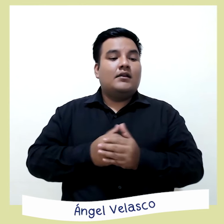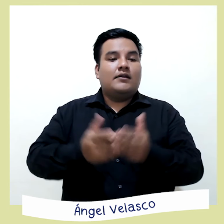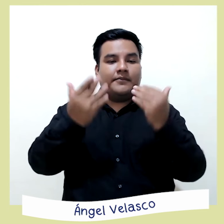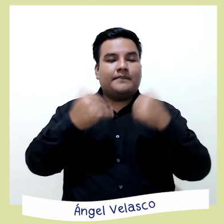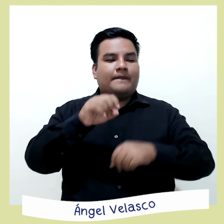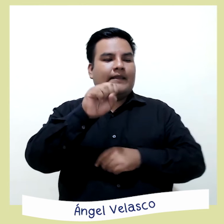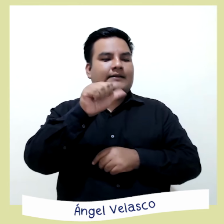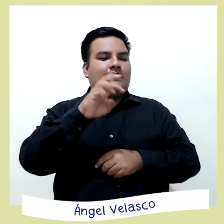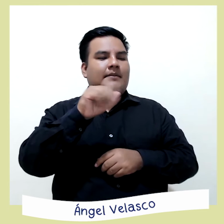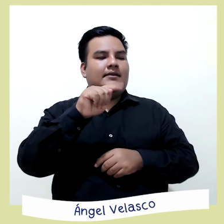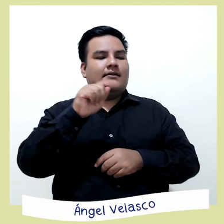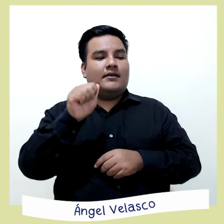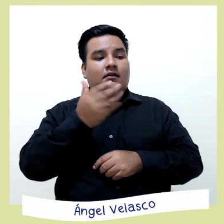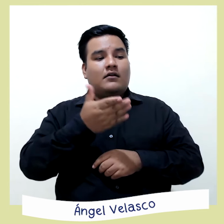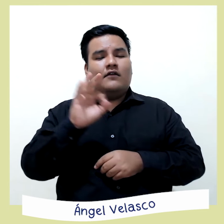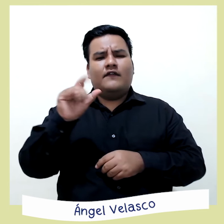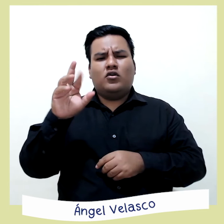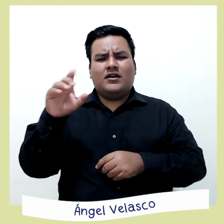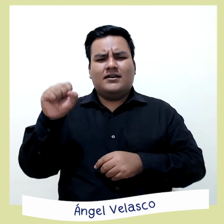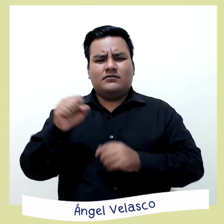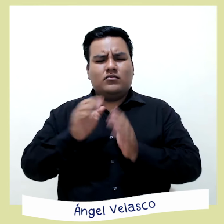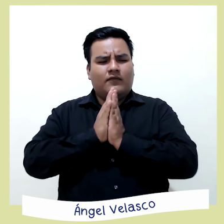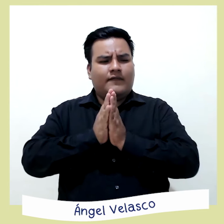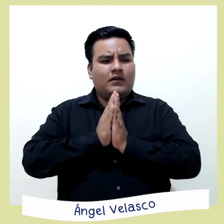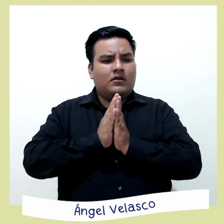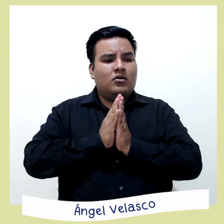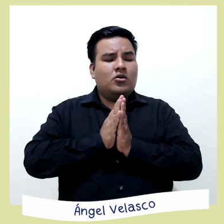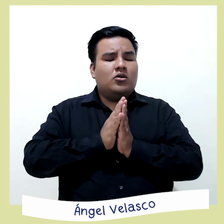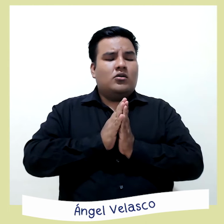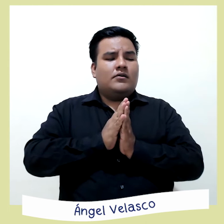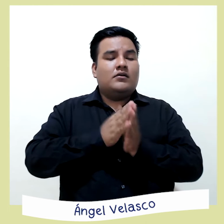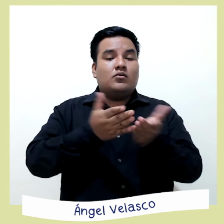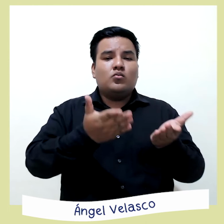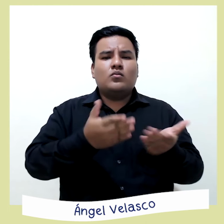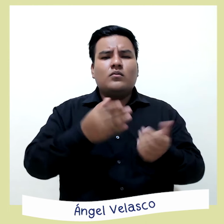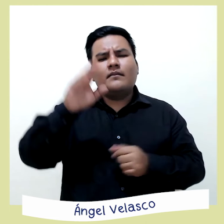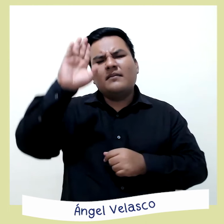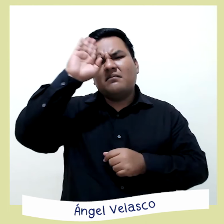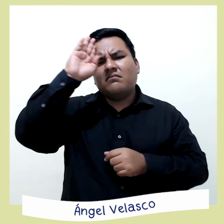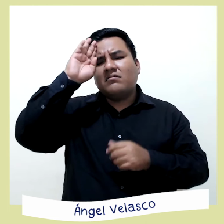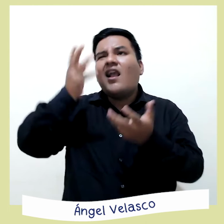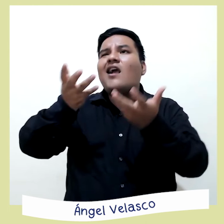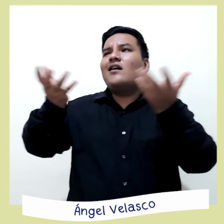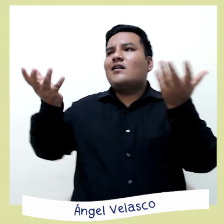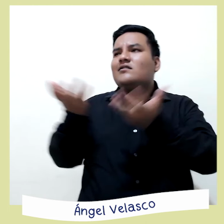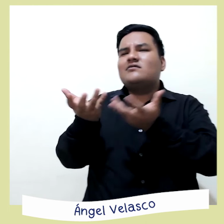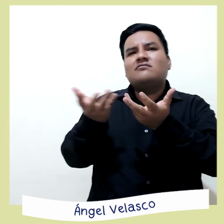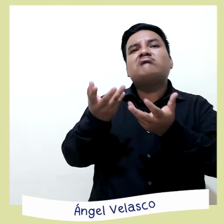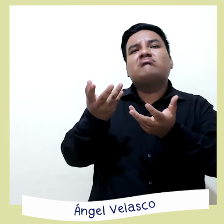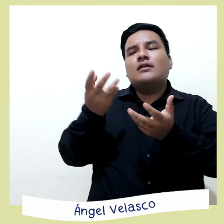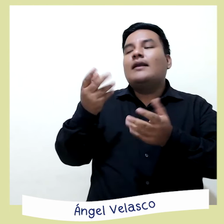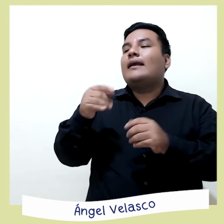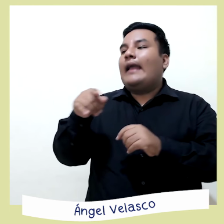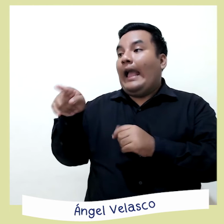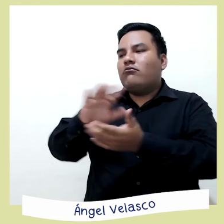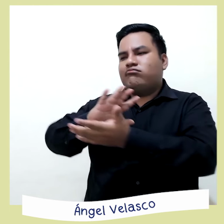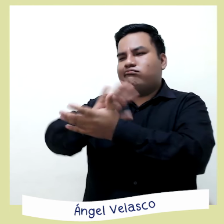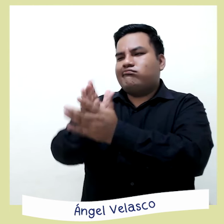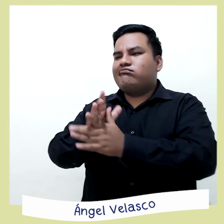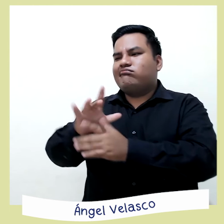tema. Entonces, bueno, ahora pues te repito la pregunta, Samantha Flores, si